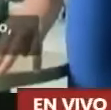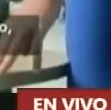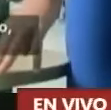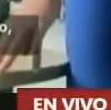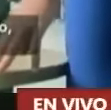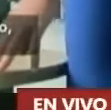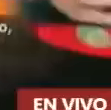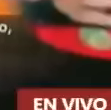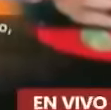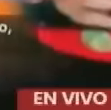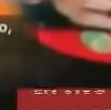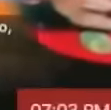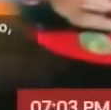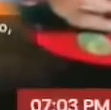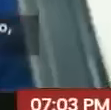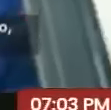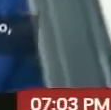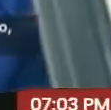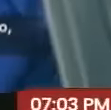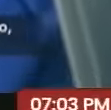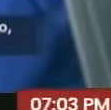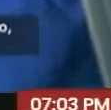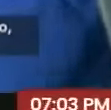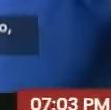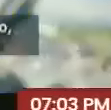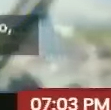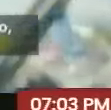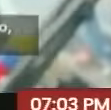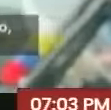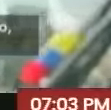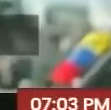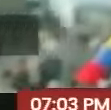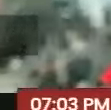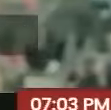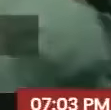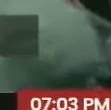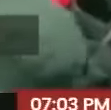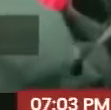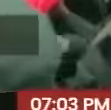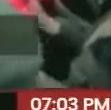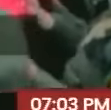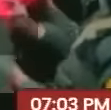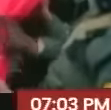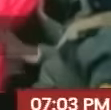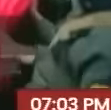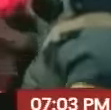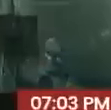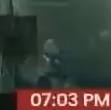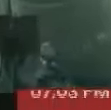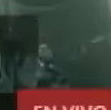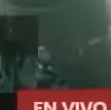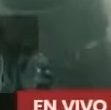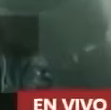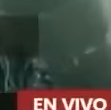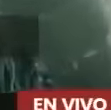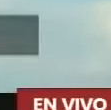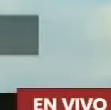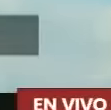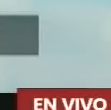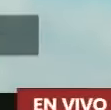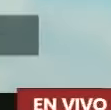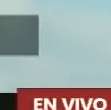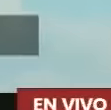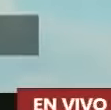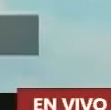su fundación, y 31 años de la gloriosa rebelión que significó su renacimiento, su